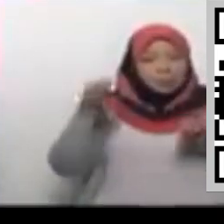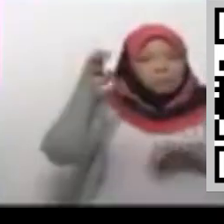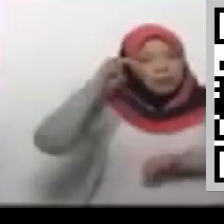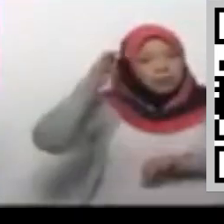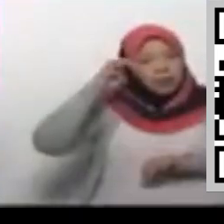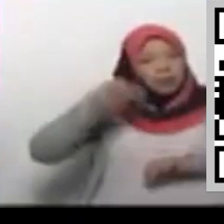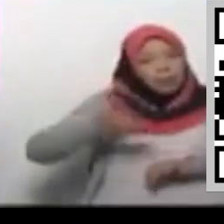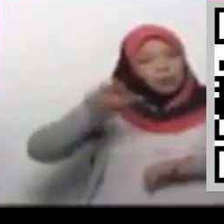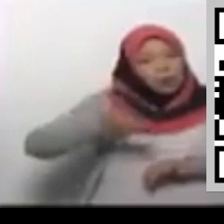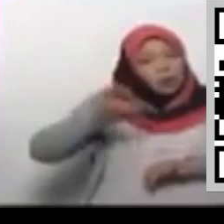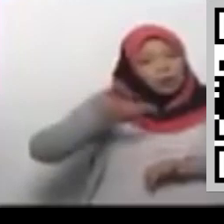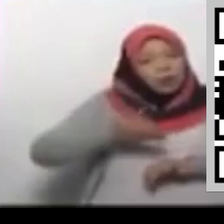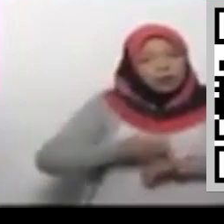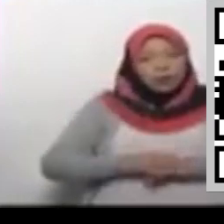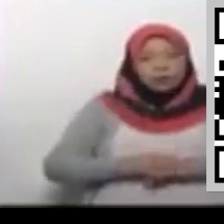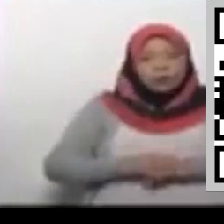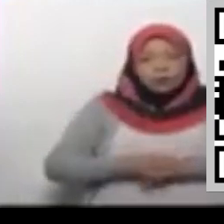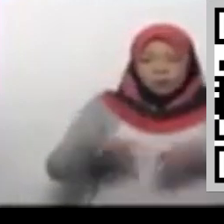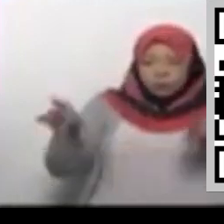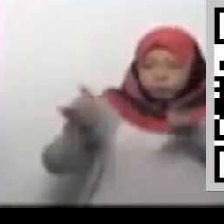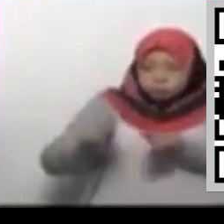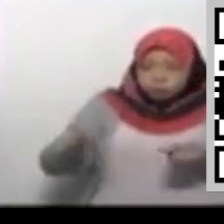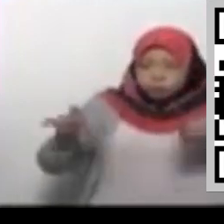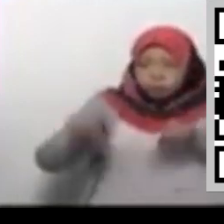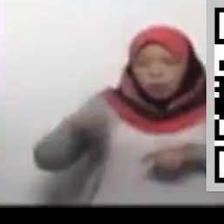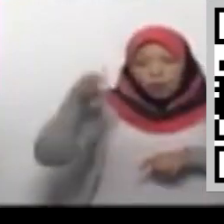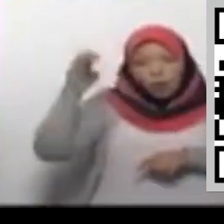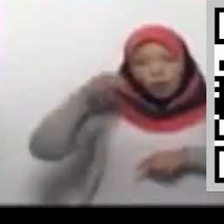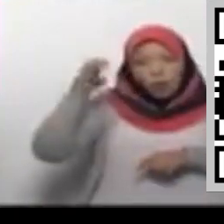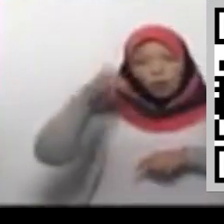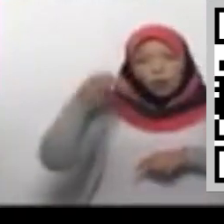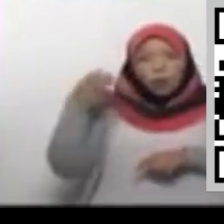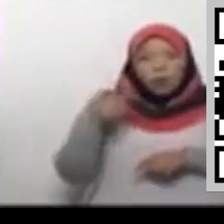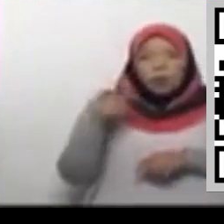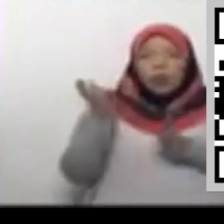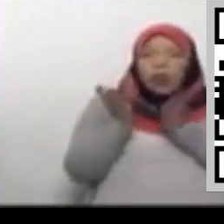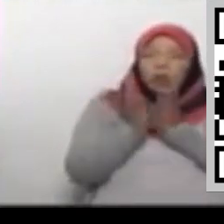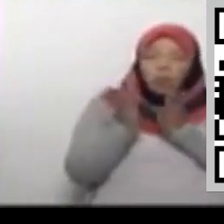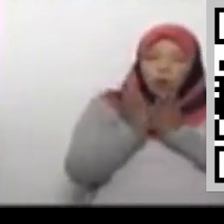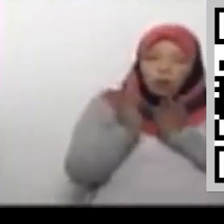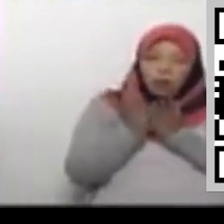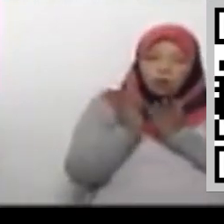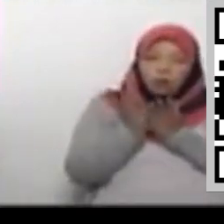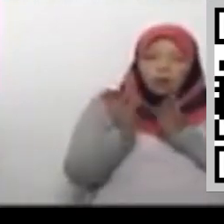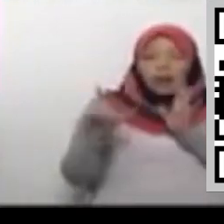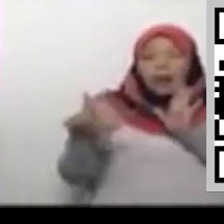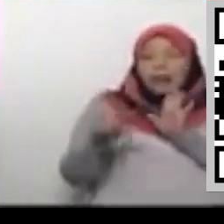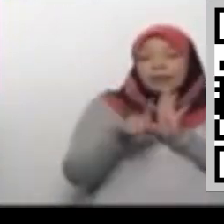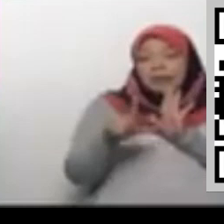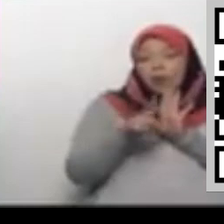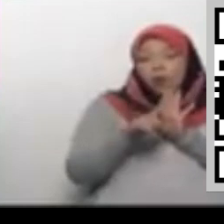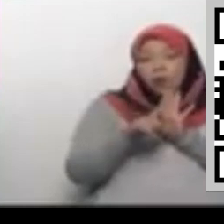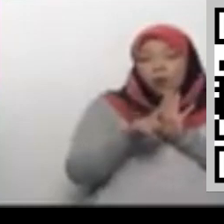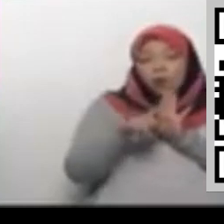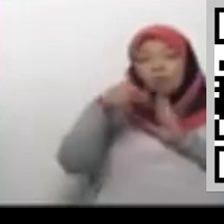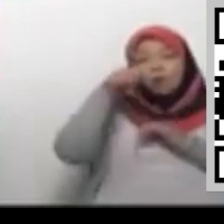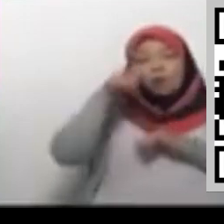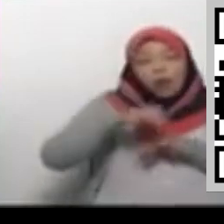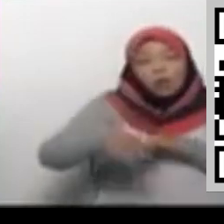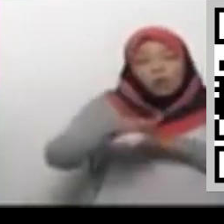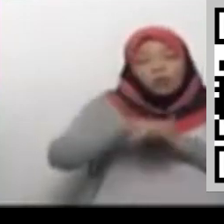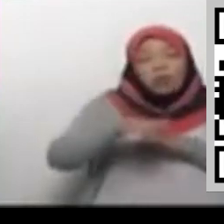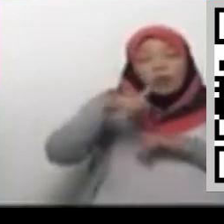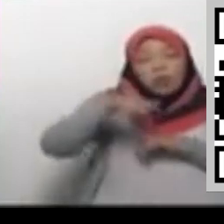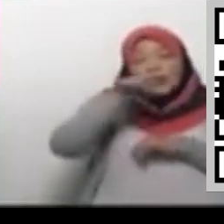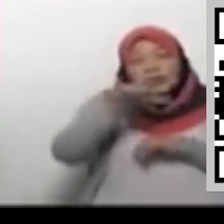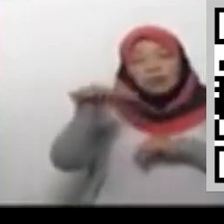yo maestra dedicada y en las escuelas y liceos del país esta